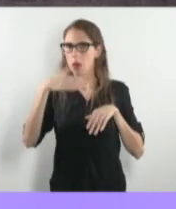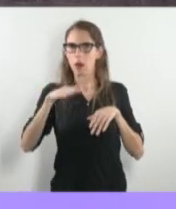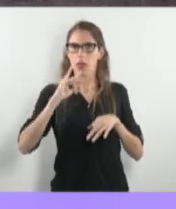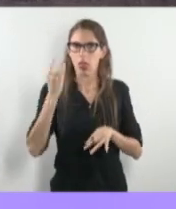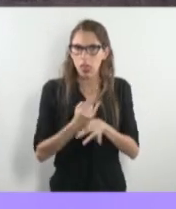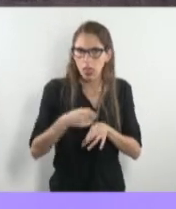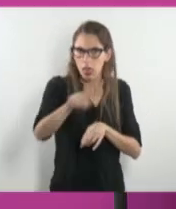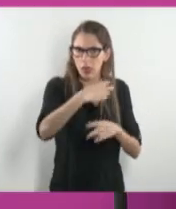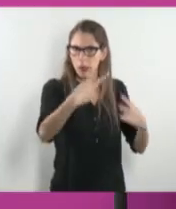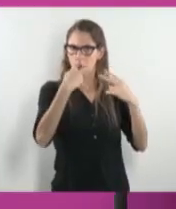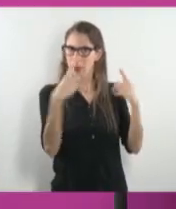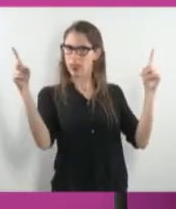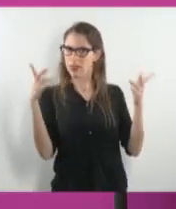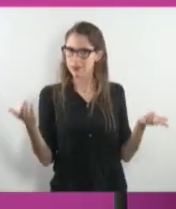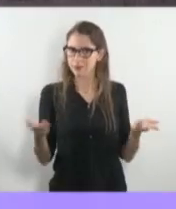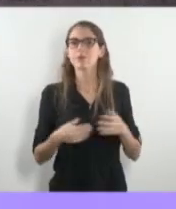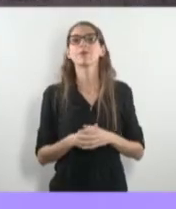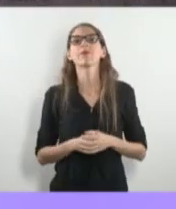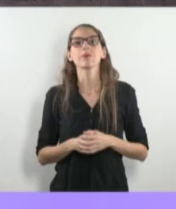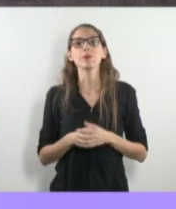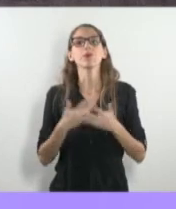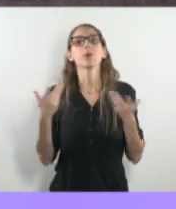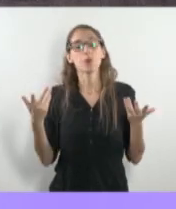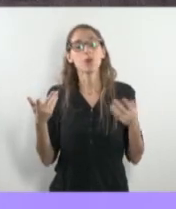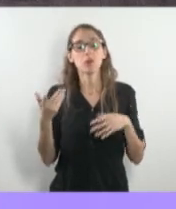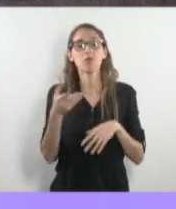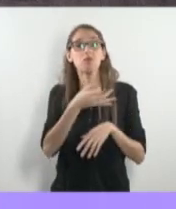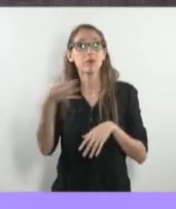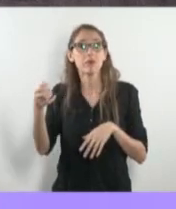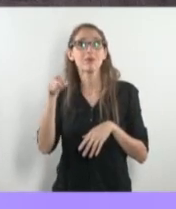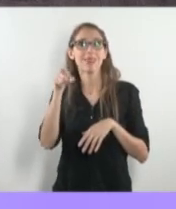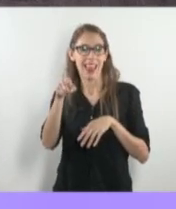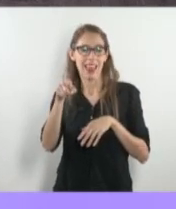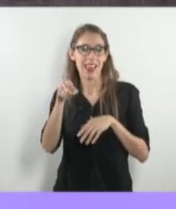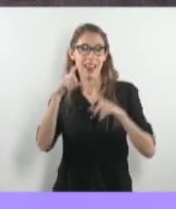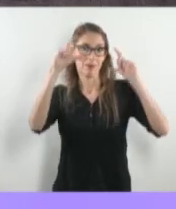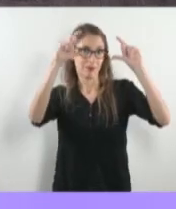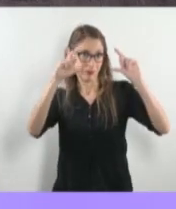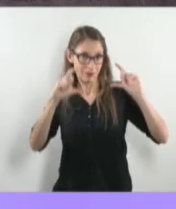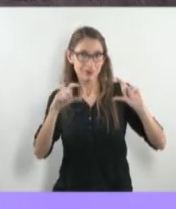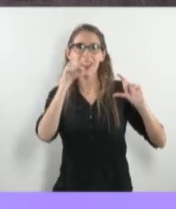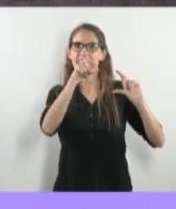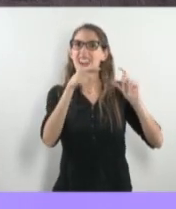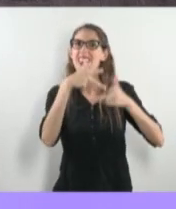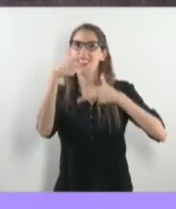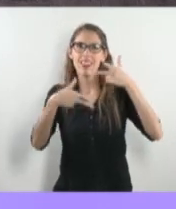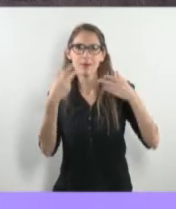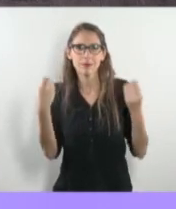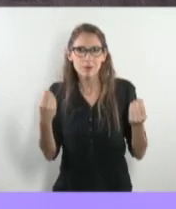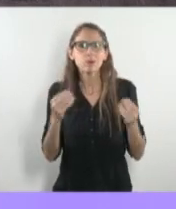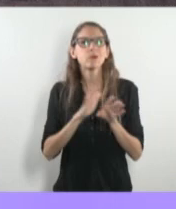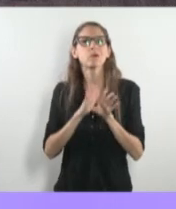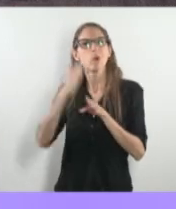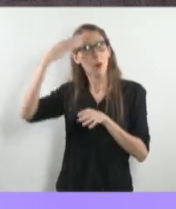algo personal, ¿no? Pero es cierto, digamos, que en este caso concreto hay una lectura de un fierro